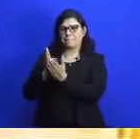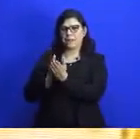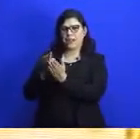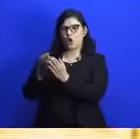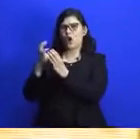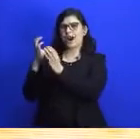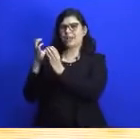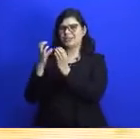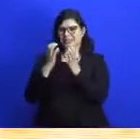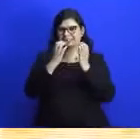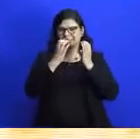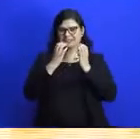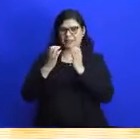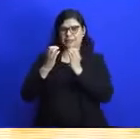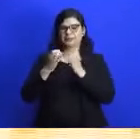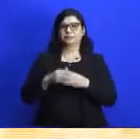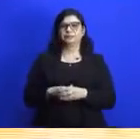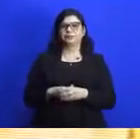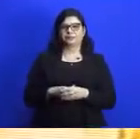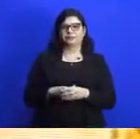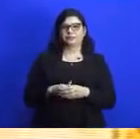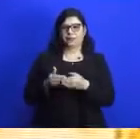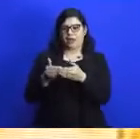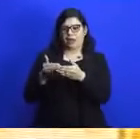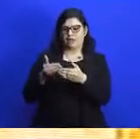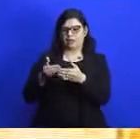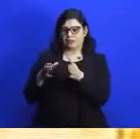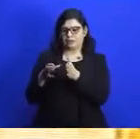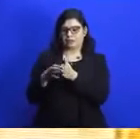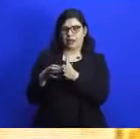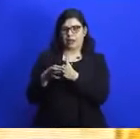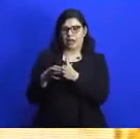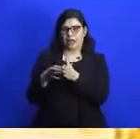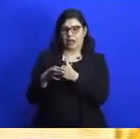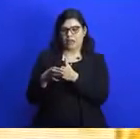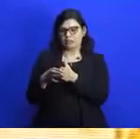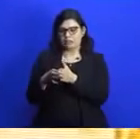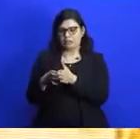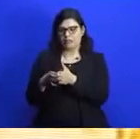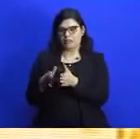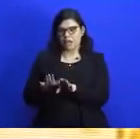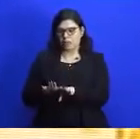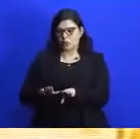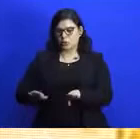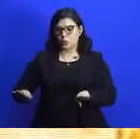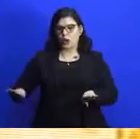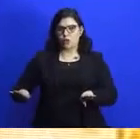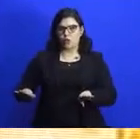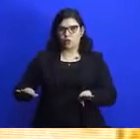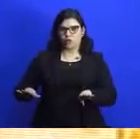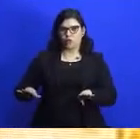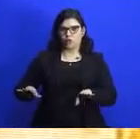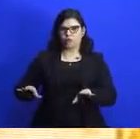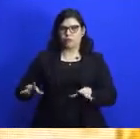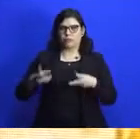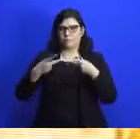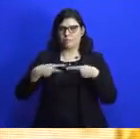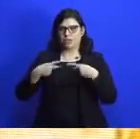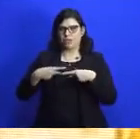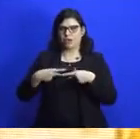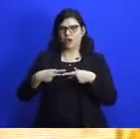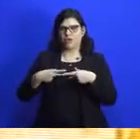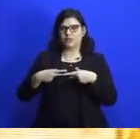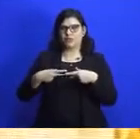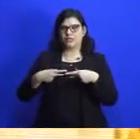programa, en los empaques, se empacaban en el suelo prácticamente, los empacadores